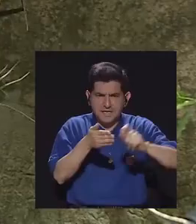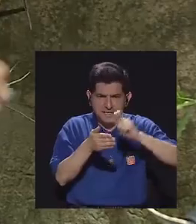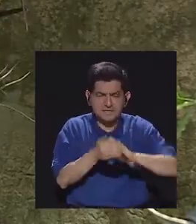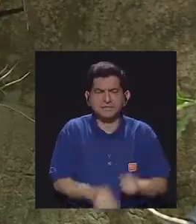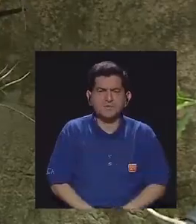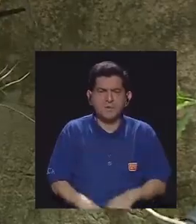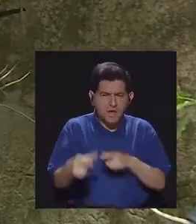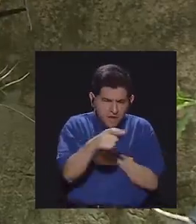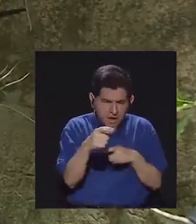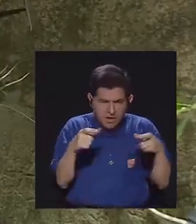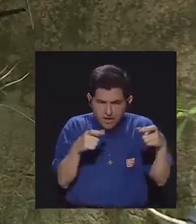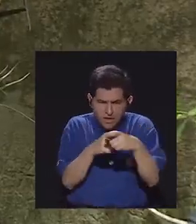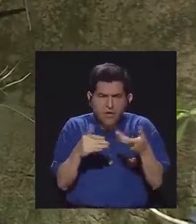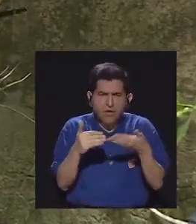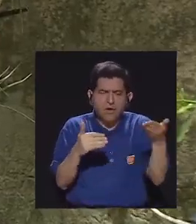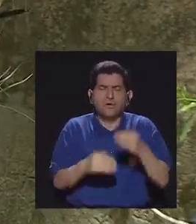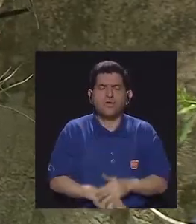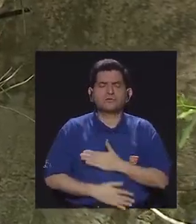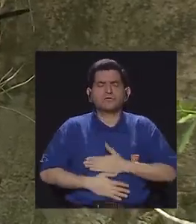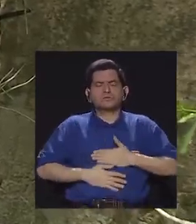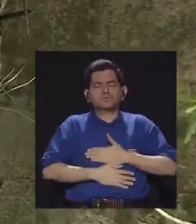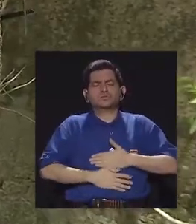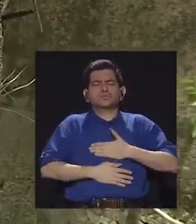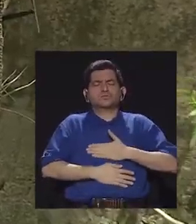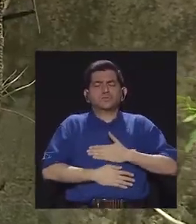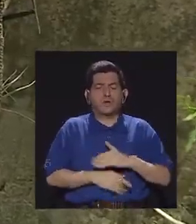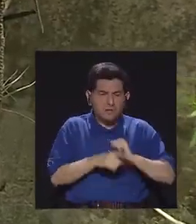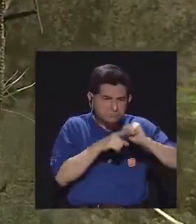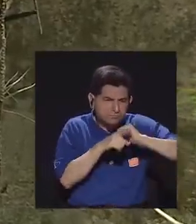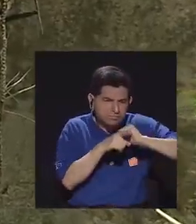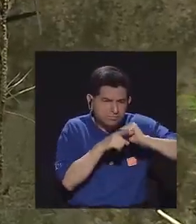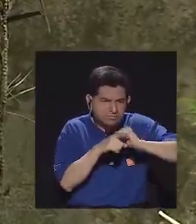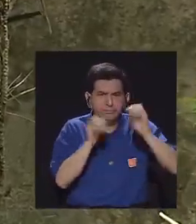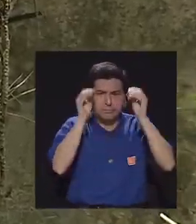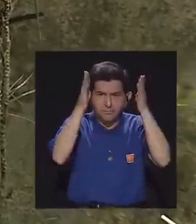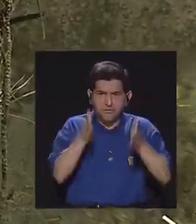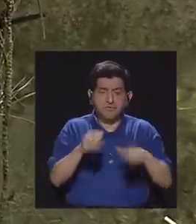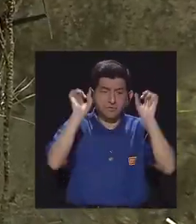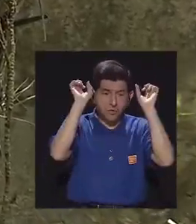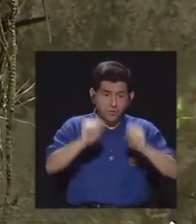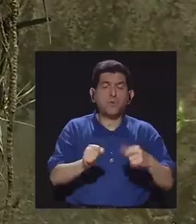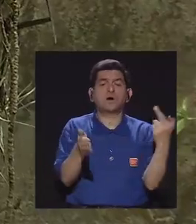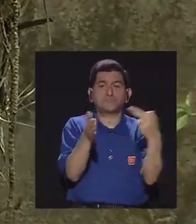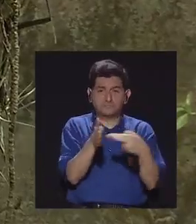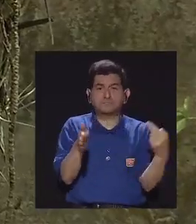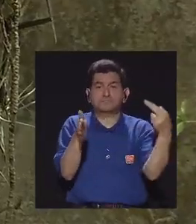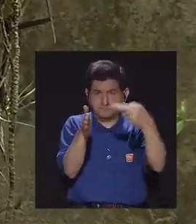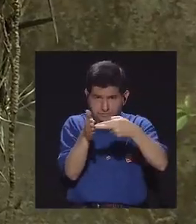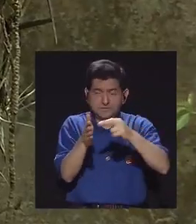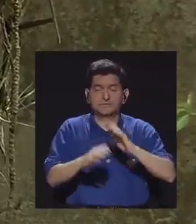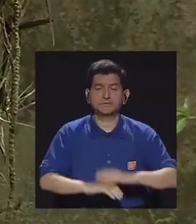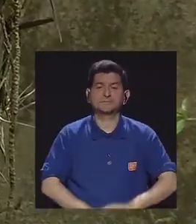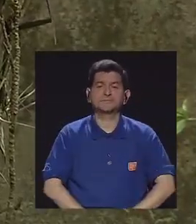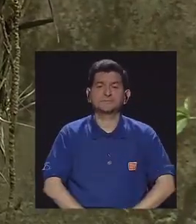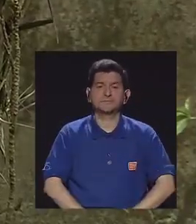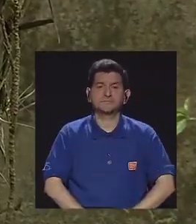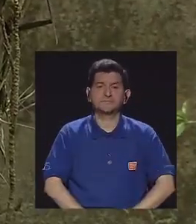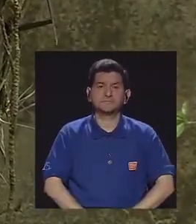con rompecabezas y con cosas muy lúdicas, y se capacita a los docentes para que ellos lo reproduzcan y